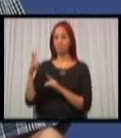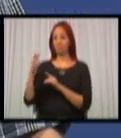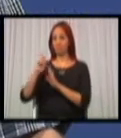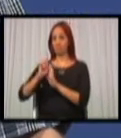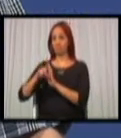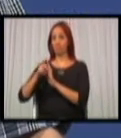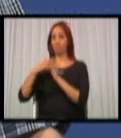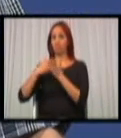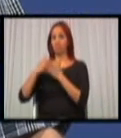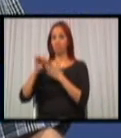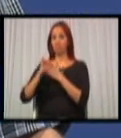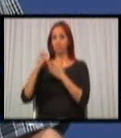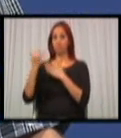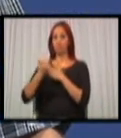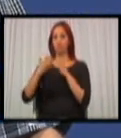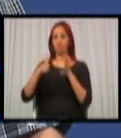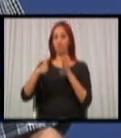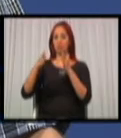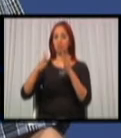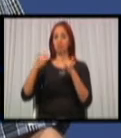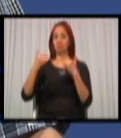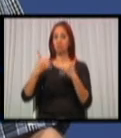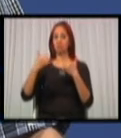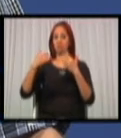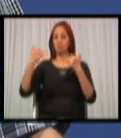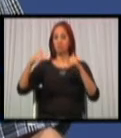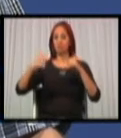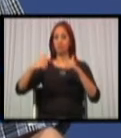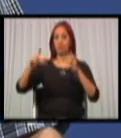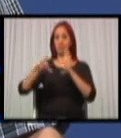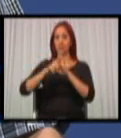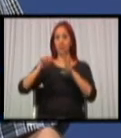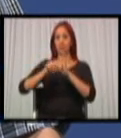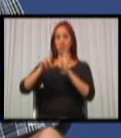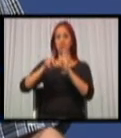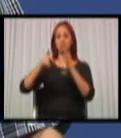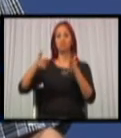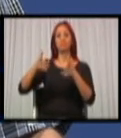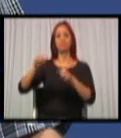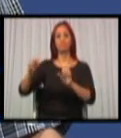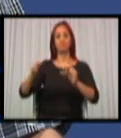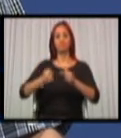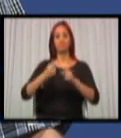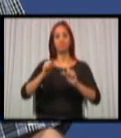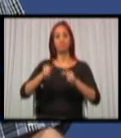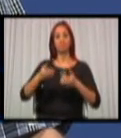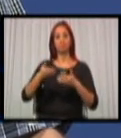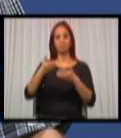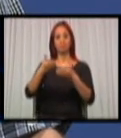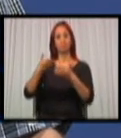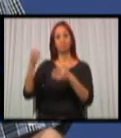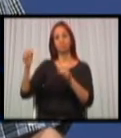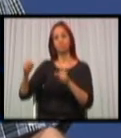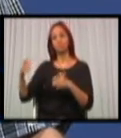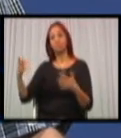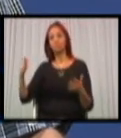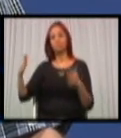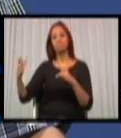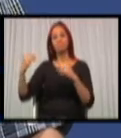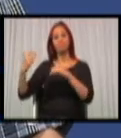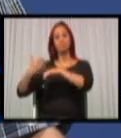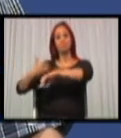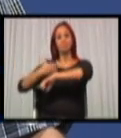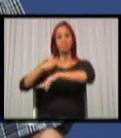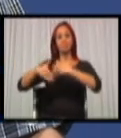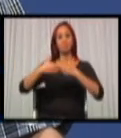en el proyecto de carreteras, pues ahorita se aprueba una ley en la Asamblea Legislativa, donde la municipalidad va a tener recursos, y pues vamos a mejorar